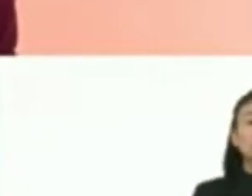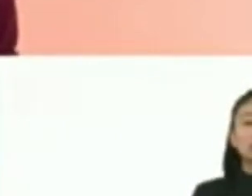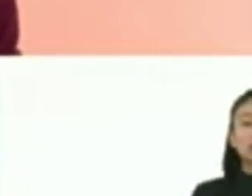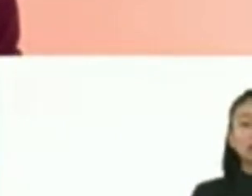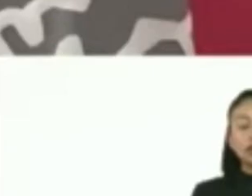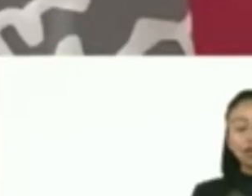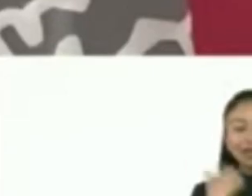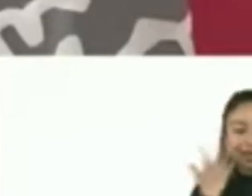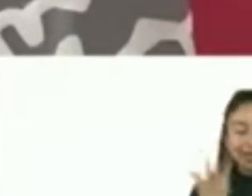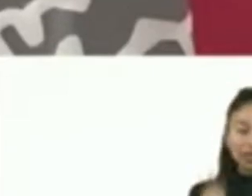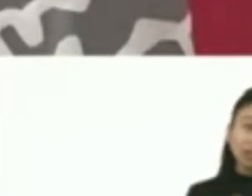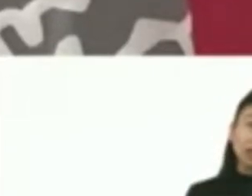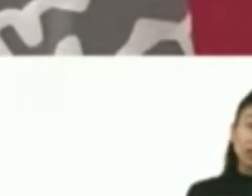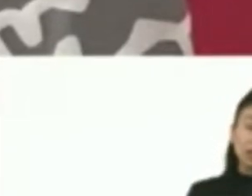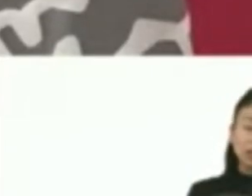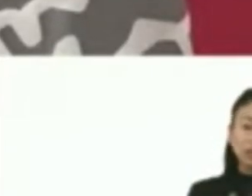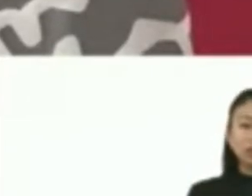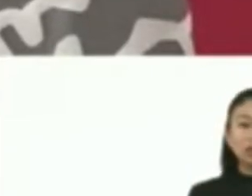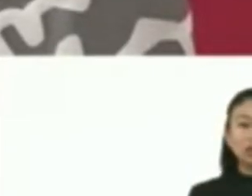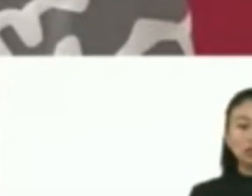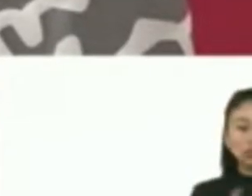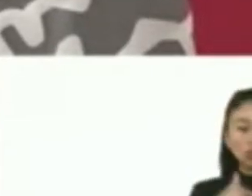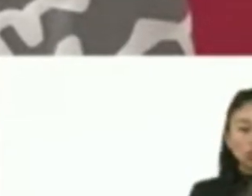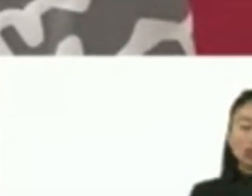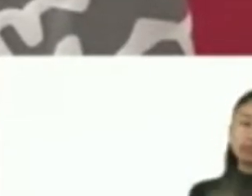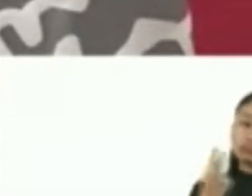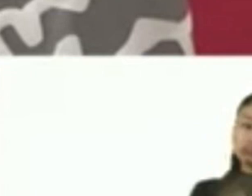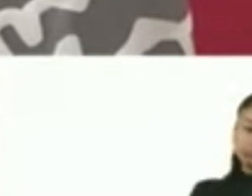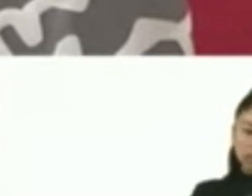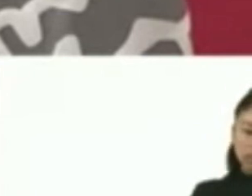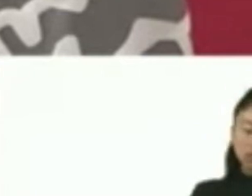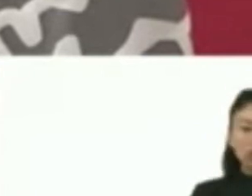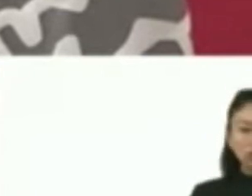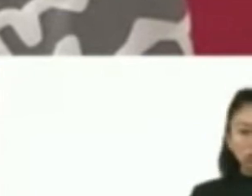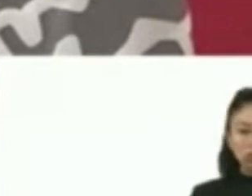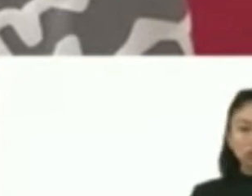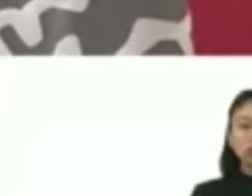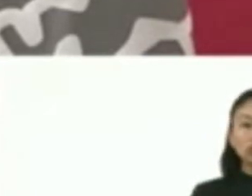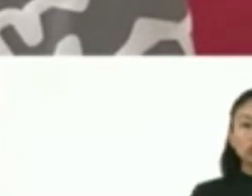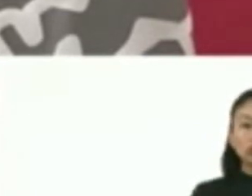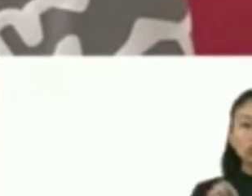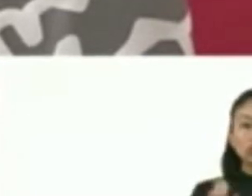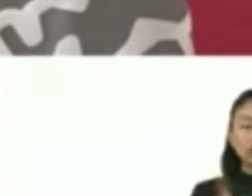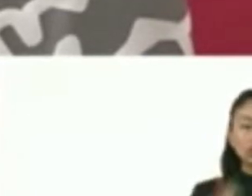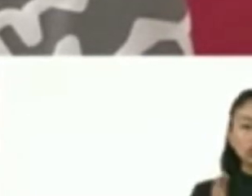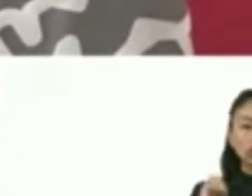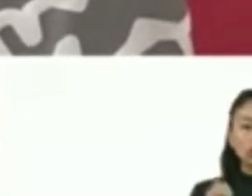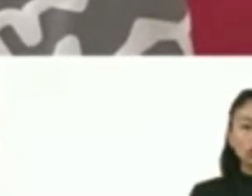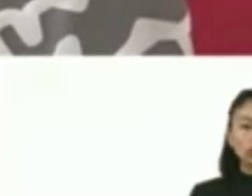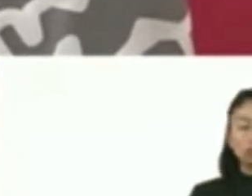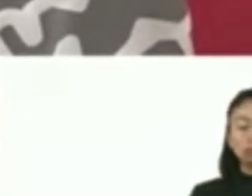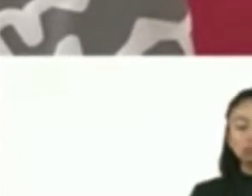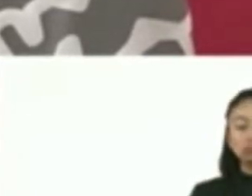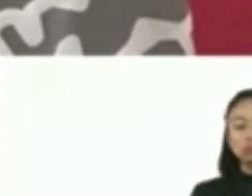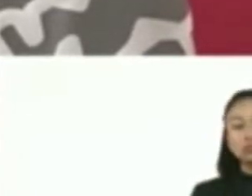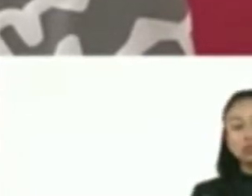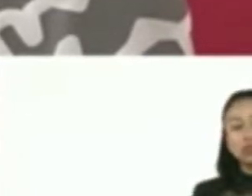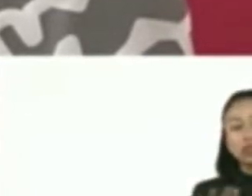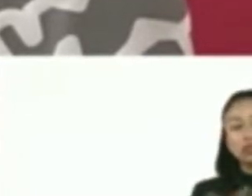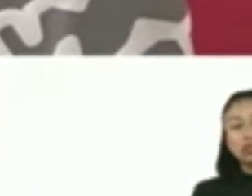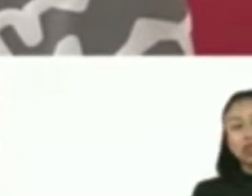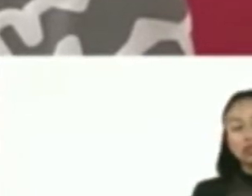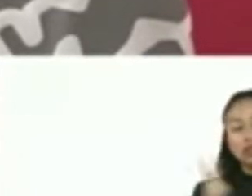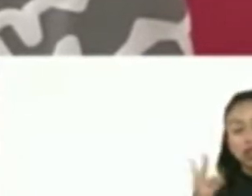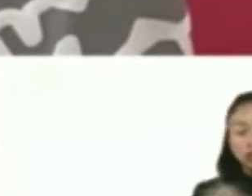Texcoco, una zona de grandes hundimientos, que iba a estar hasta el 2025 y que